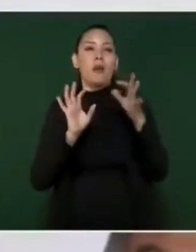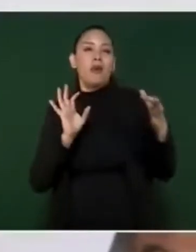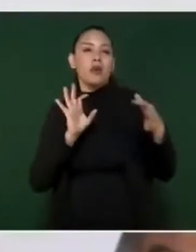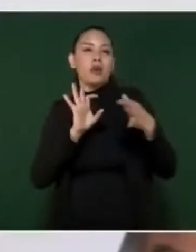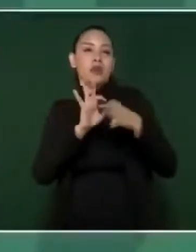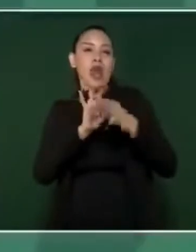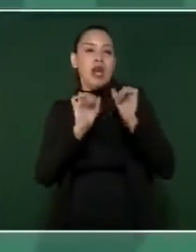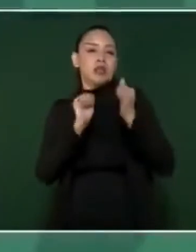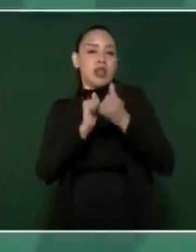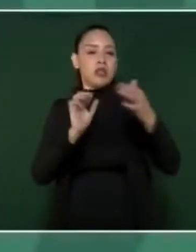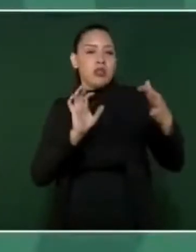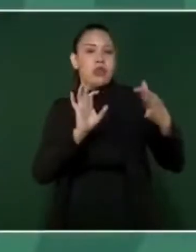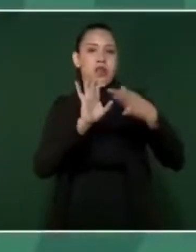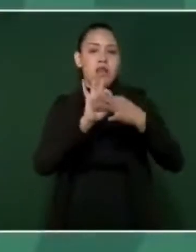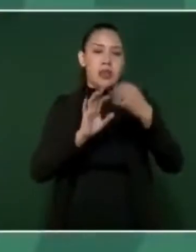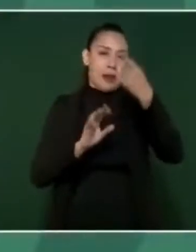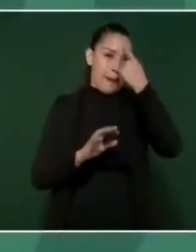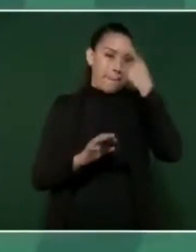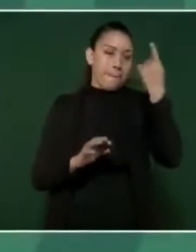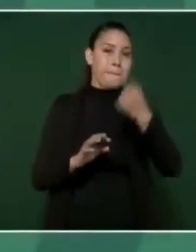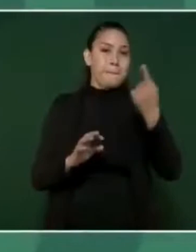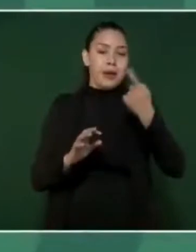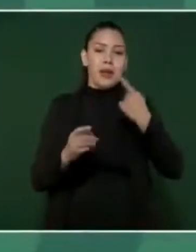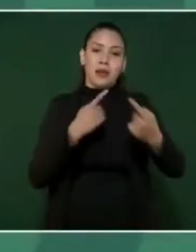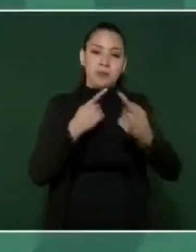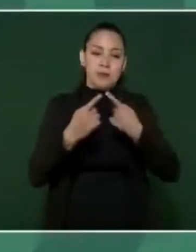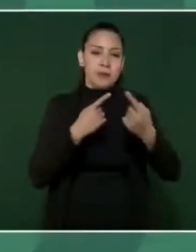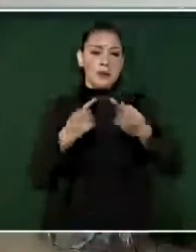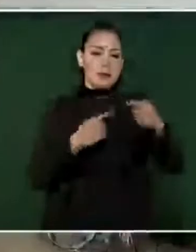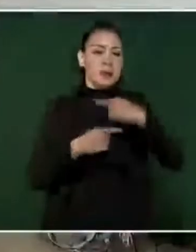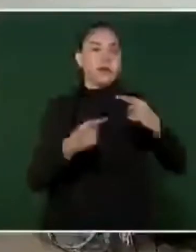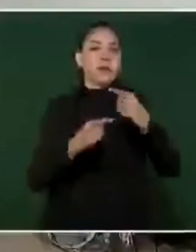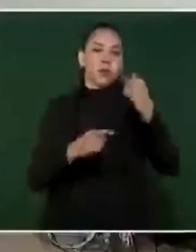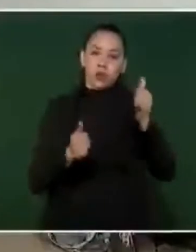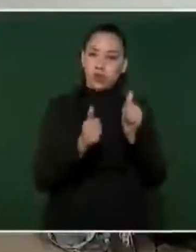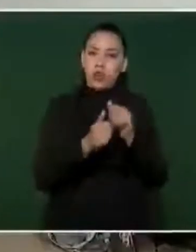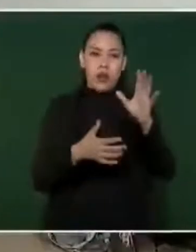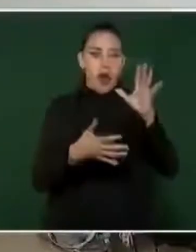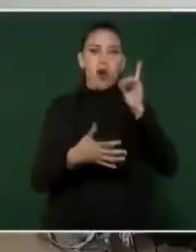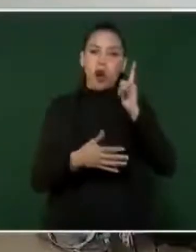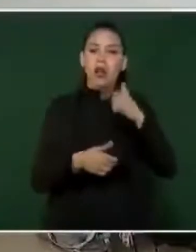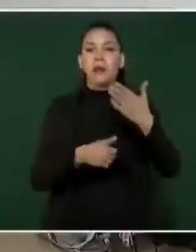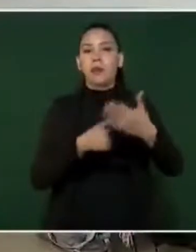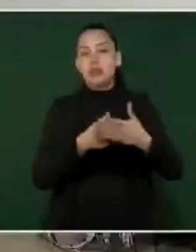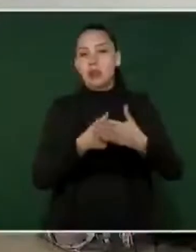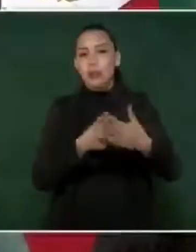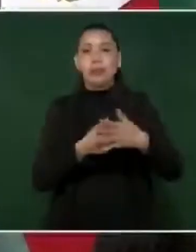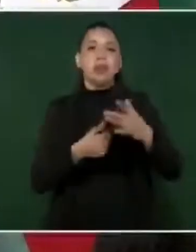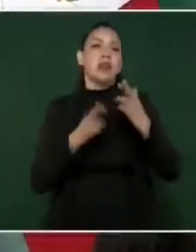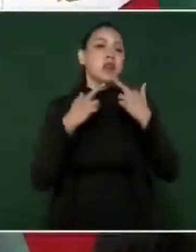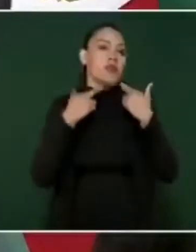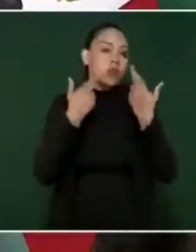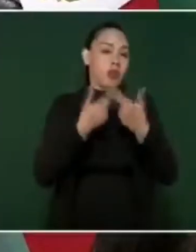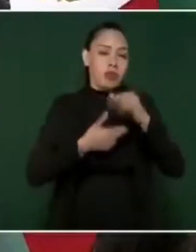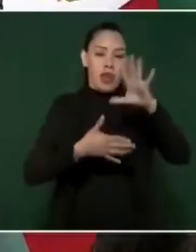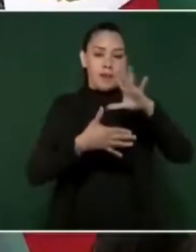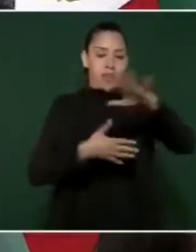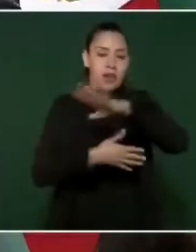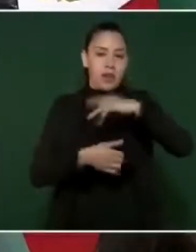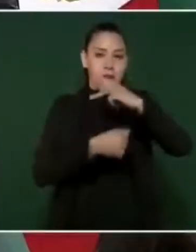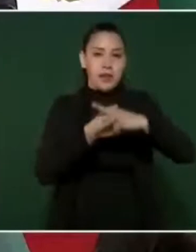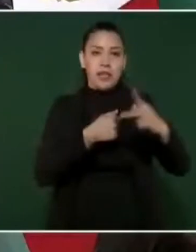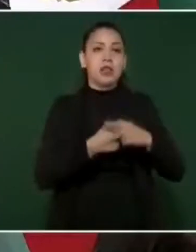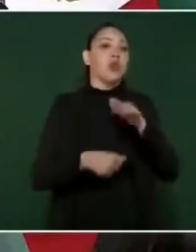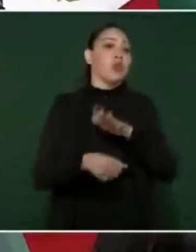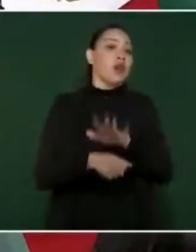Norte, que tendrá que ser en este invierno. ¿Qué fecha? Pues es una negociación entre las agendas de los tres presidentes. En cuanto la tengamos, se